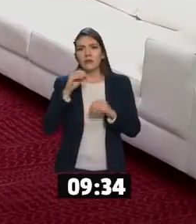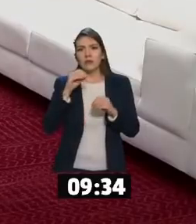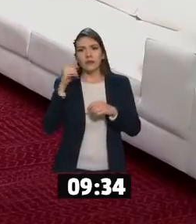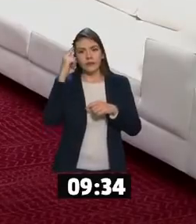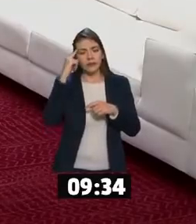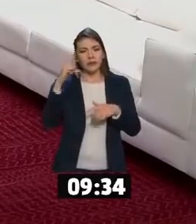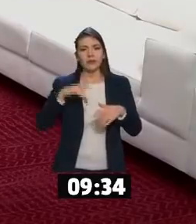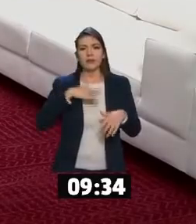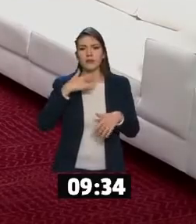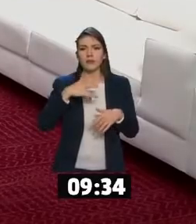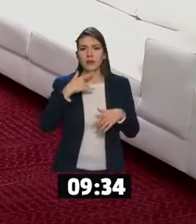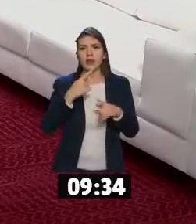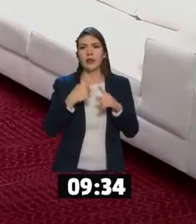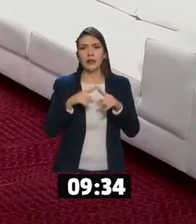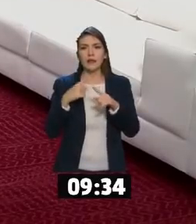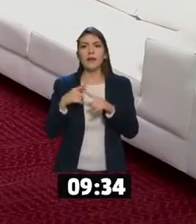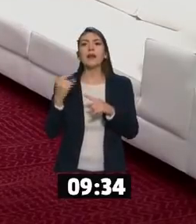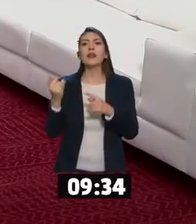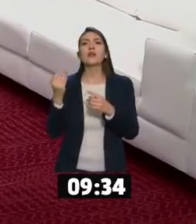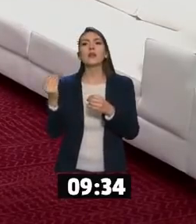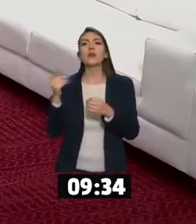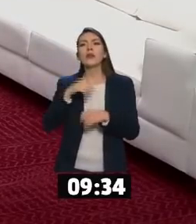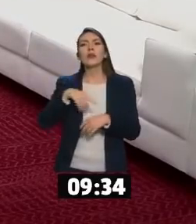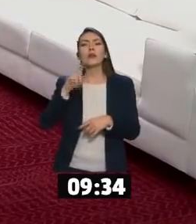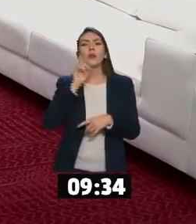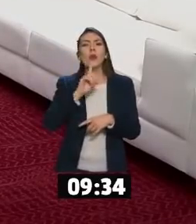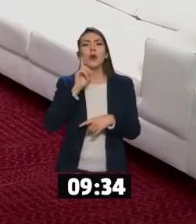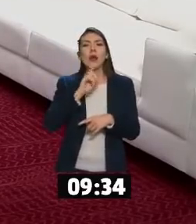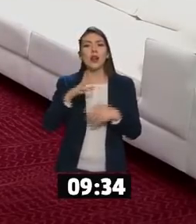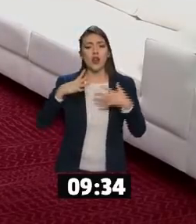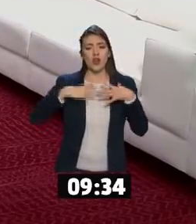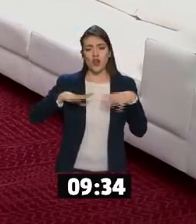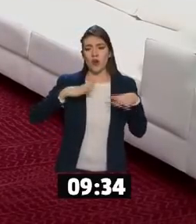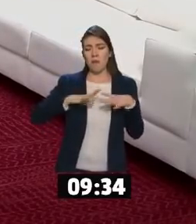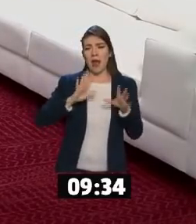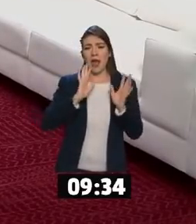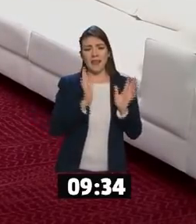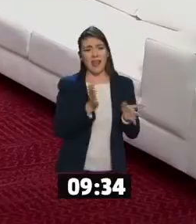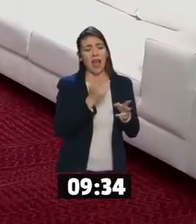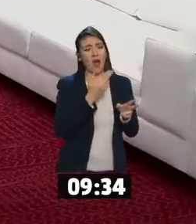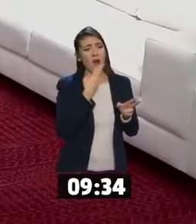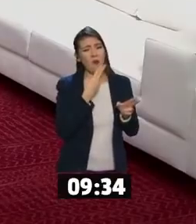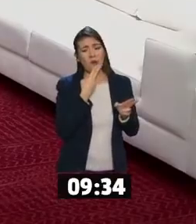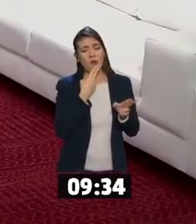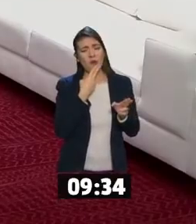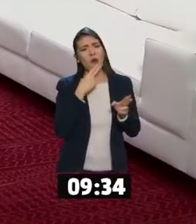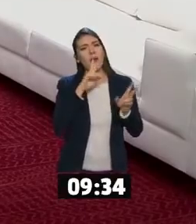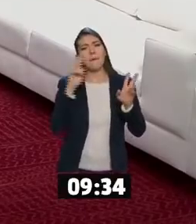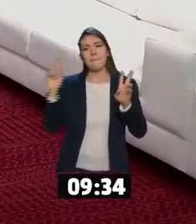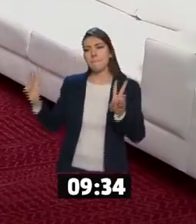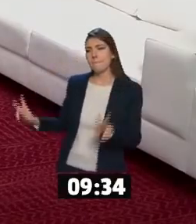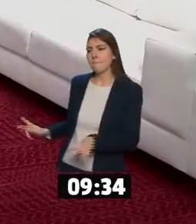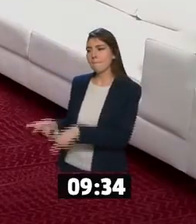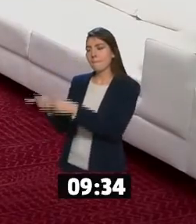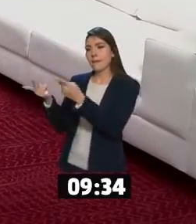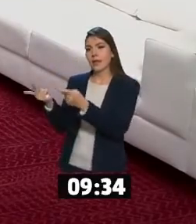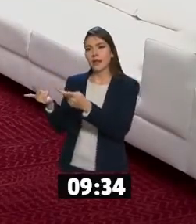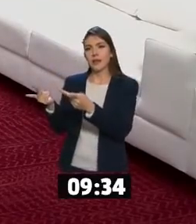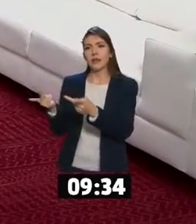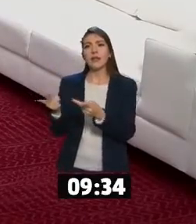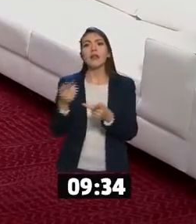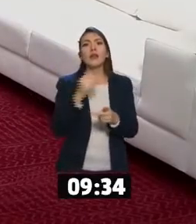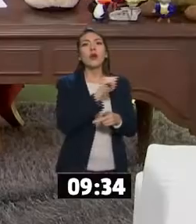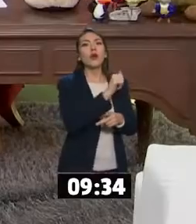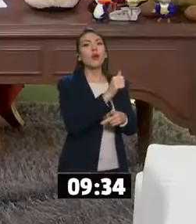están revendiendo ropa que ya usaron y las chavas están en la otra moda, en la de